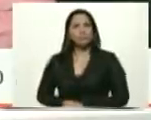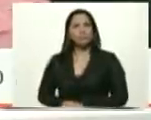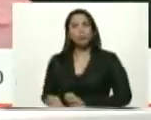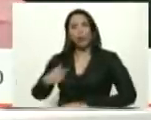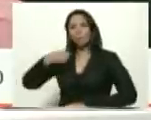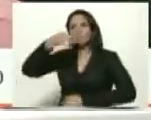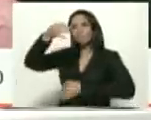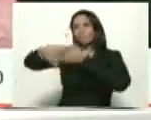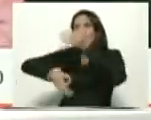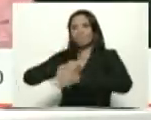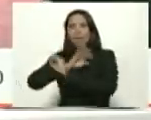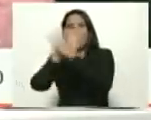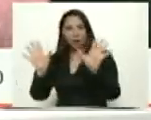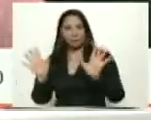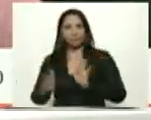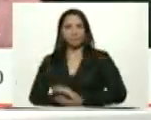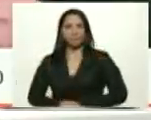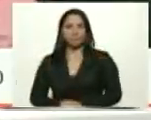voy a explicar bien